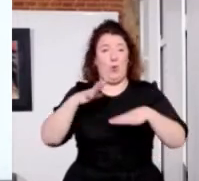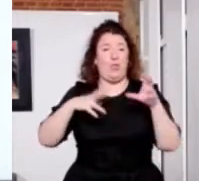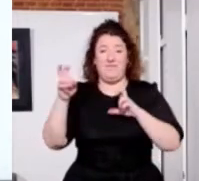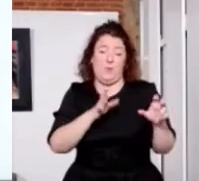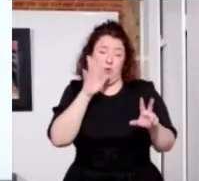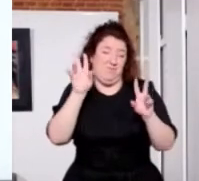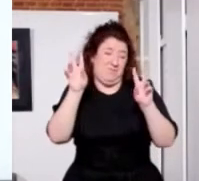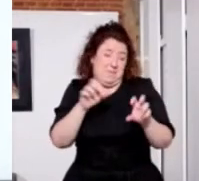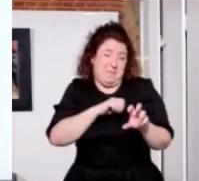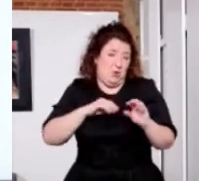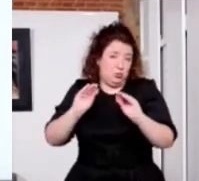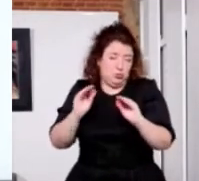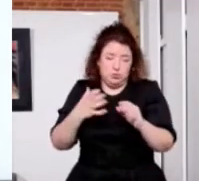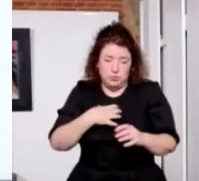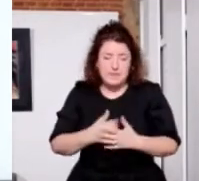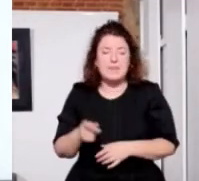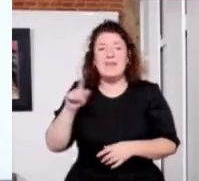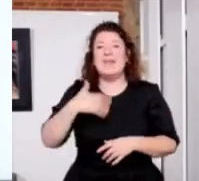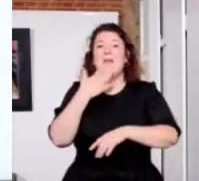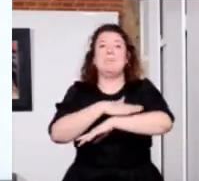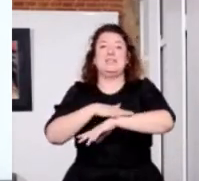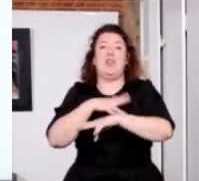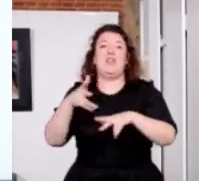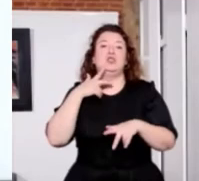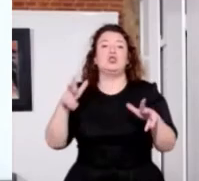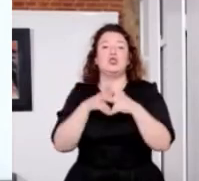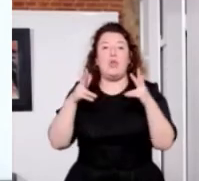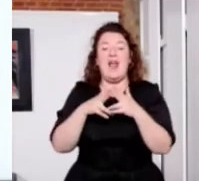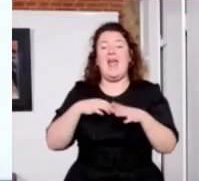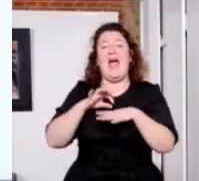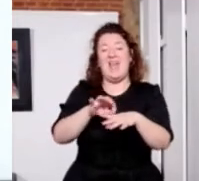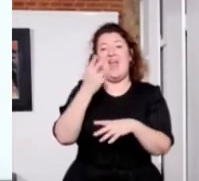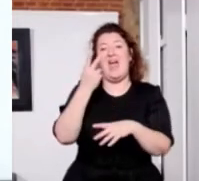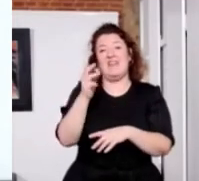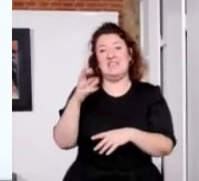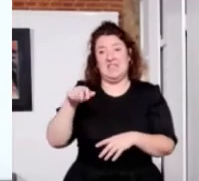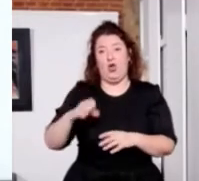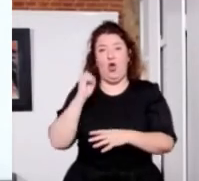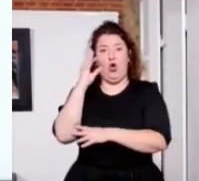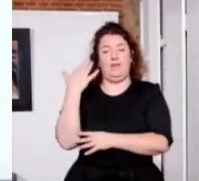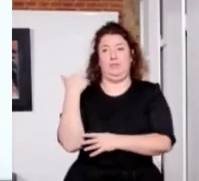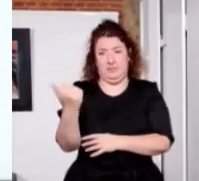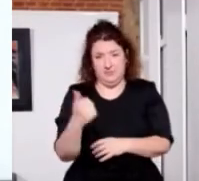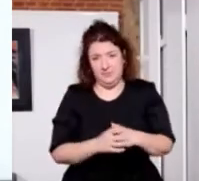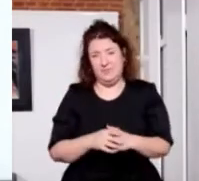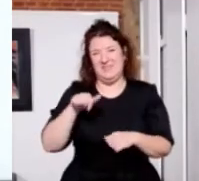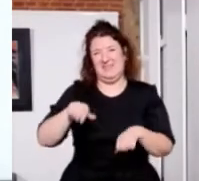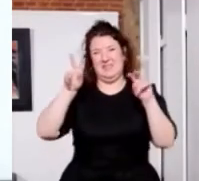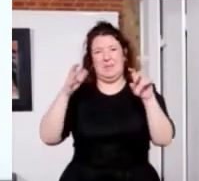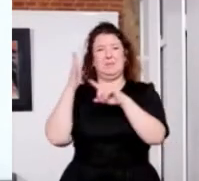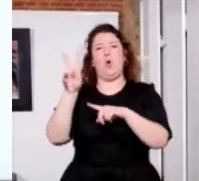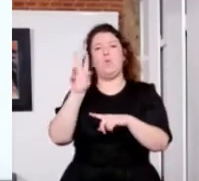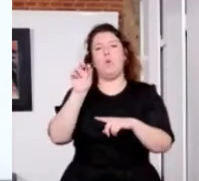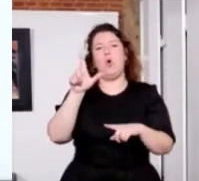que contéis con el Ministerio de Derechos Sociales y Agenda 2030 en la jornada de hoy relativa a la presentación de la